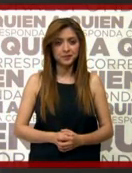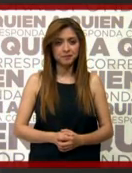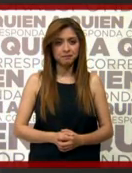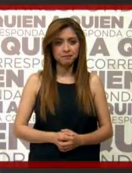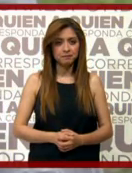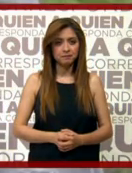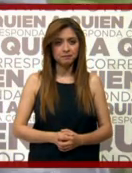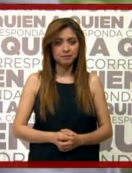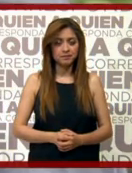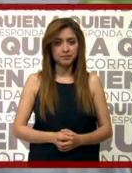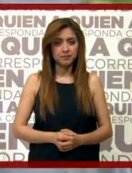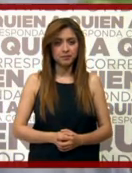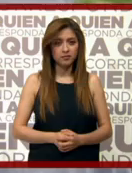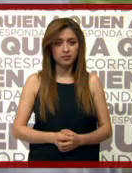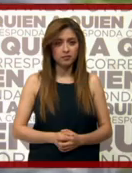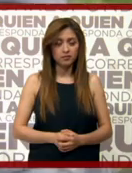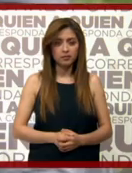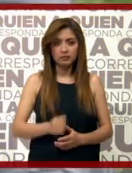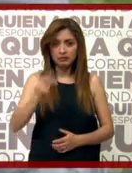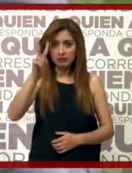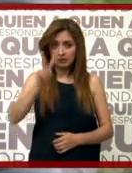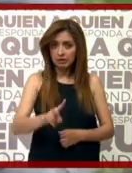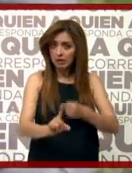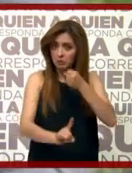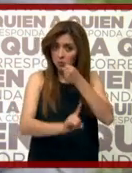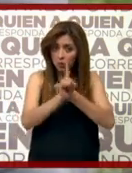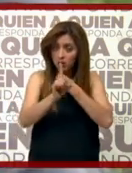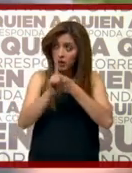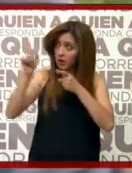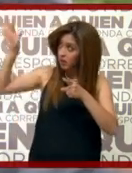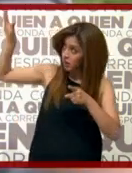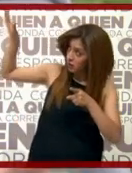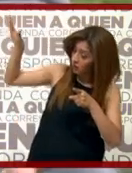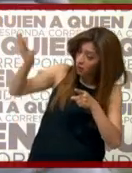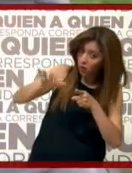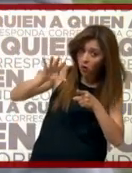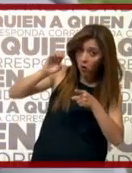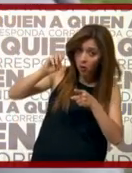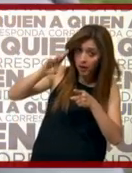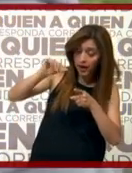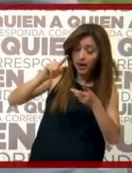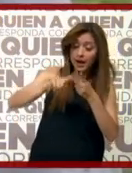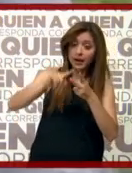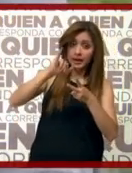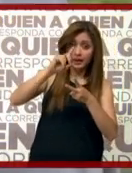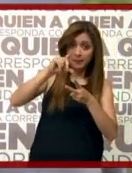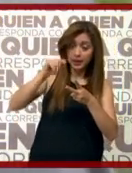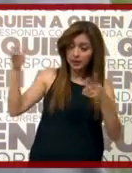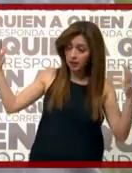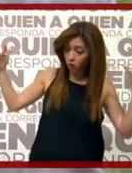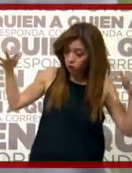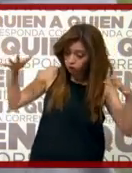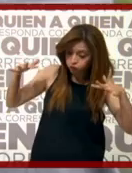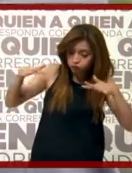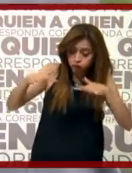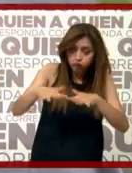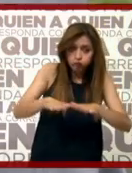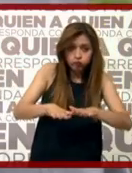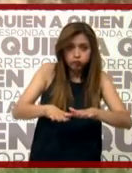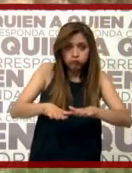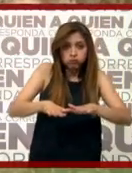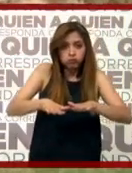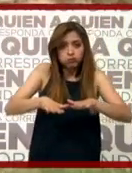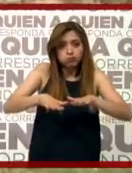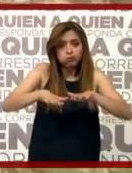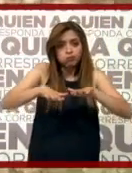El problema es la cantidad de agua que baja de la colonia obrera, tanto como la colonia Independencia, que se junta en este pedazo, el cual